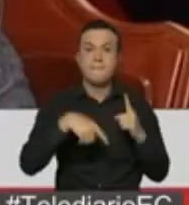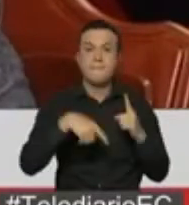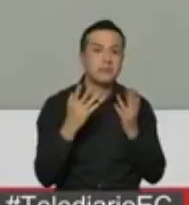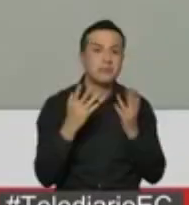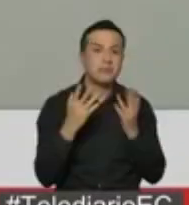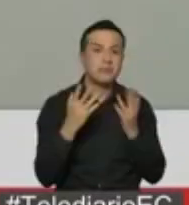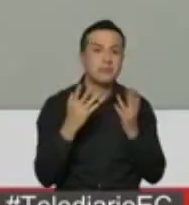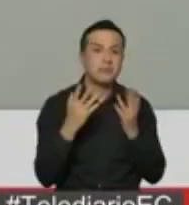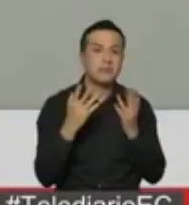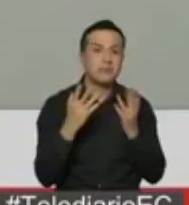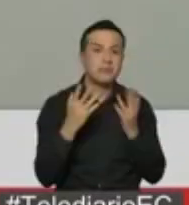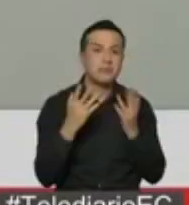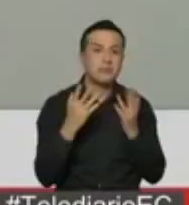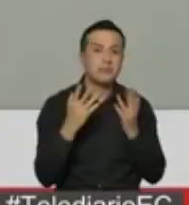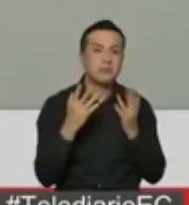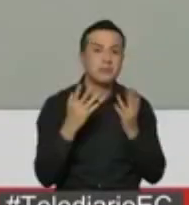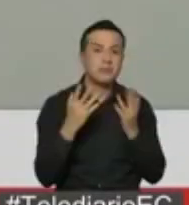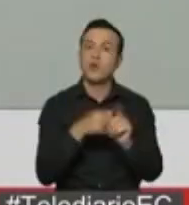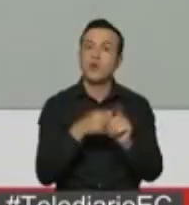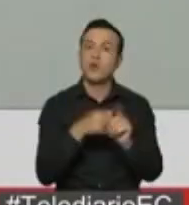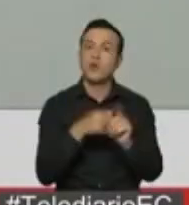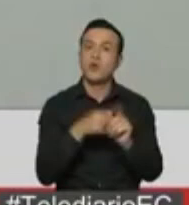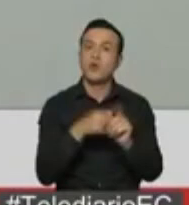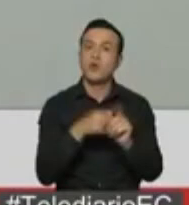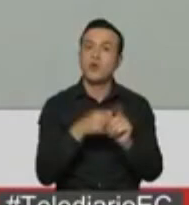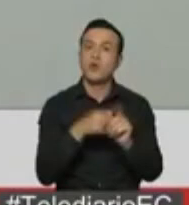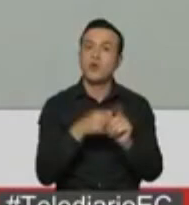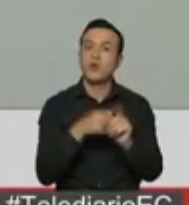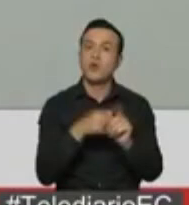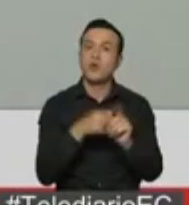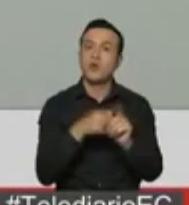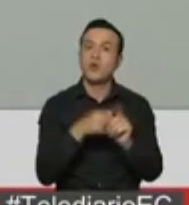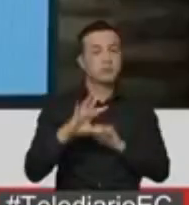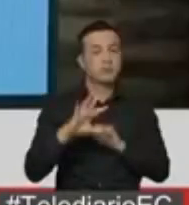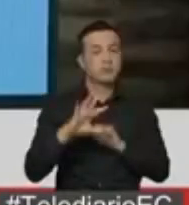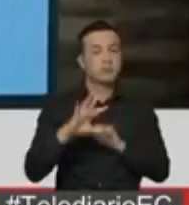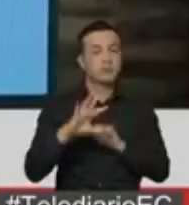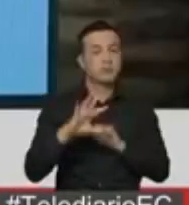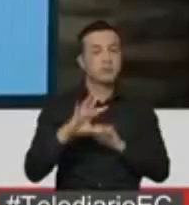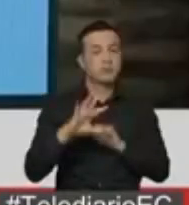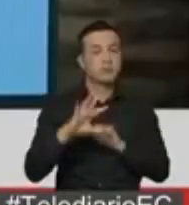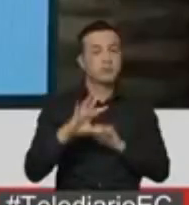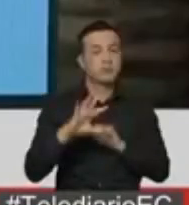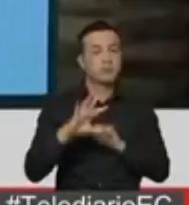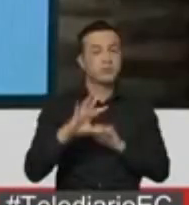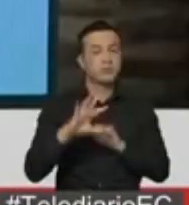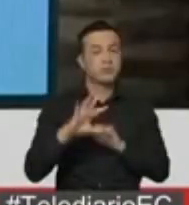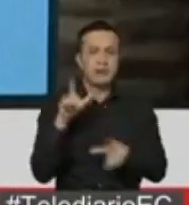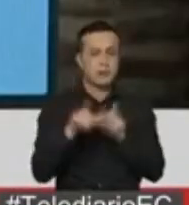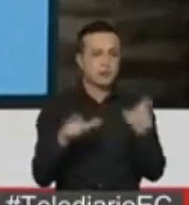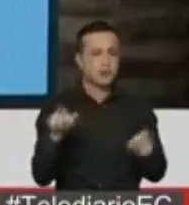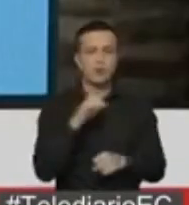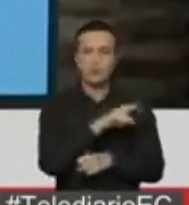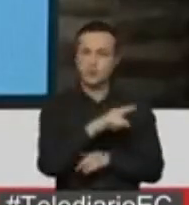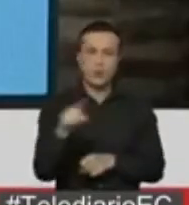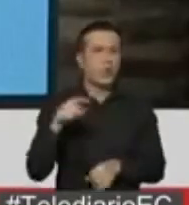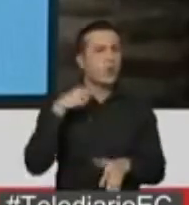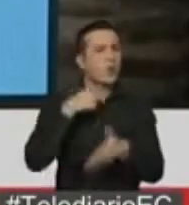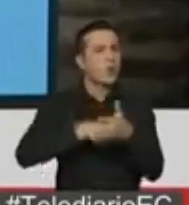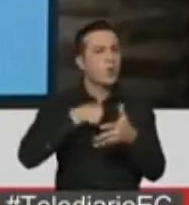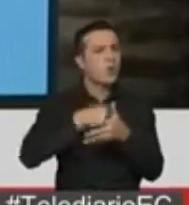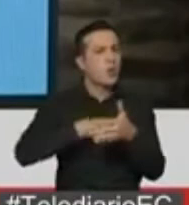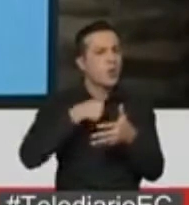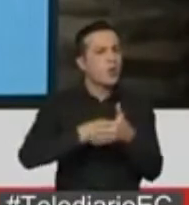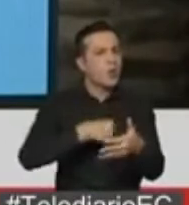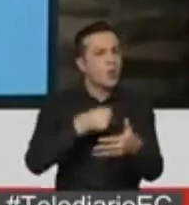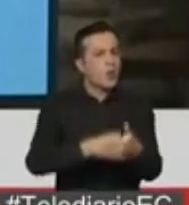los participantes, resaltó la lucha que han mantenido contra la corrupción. Claro, como son gente que ha luchado